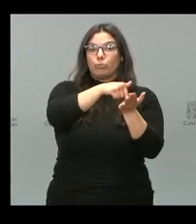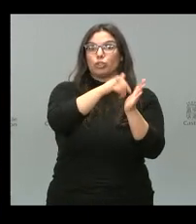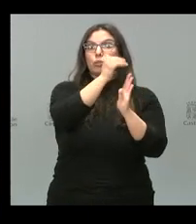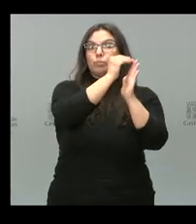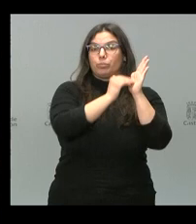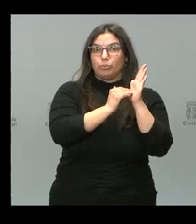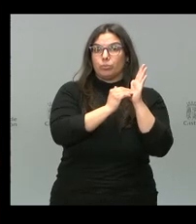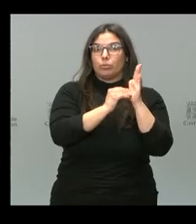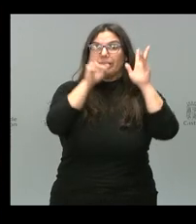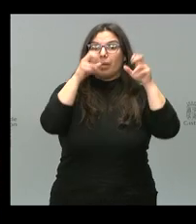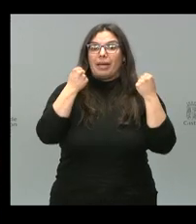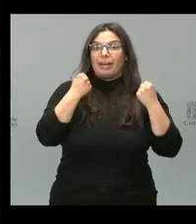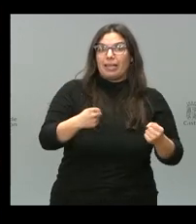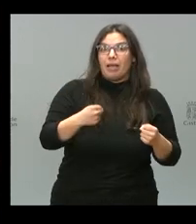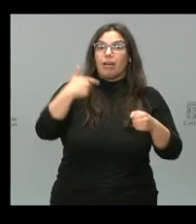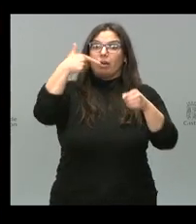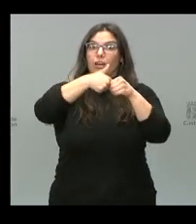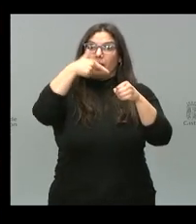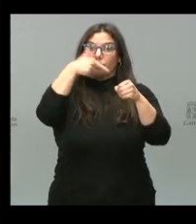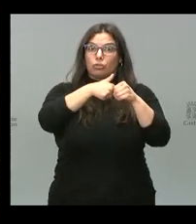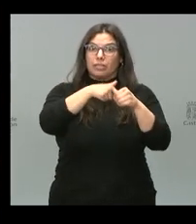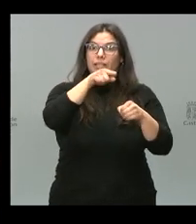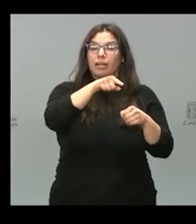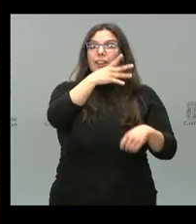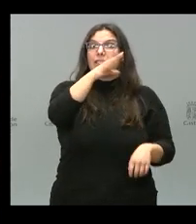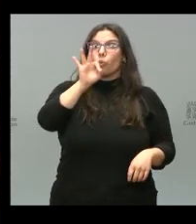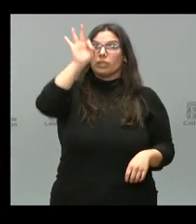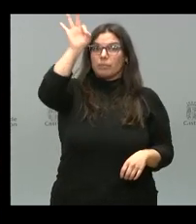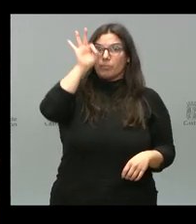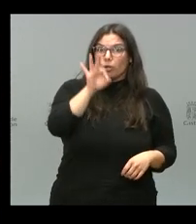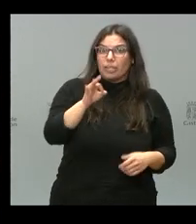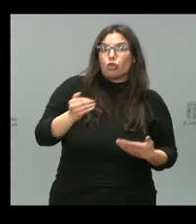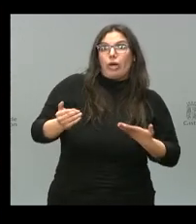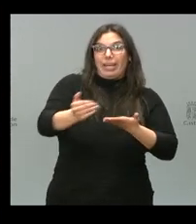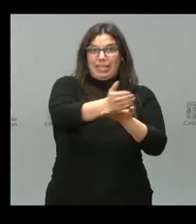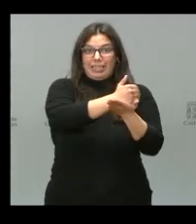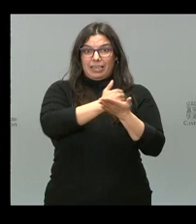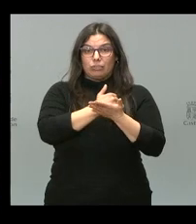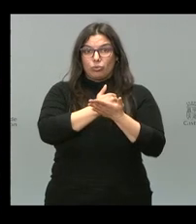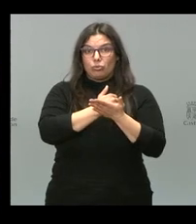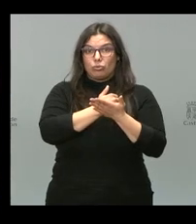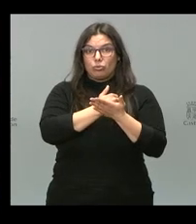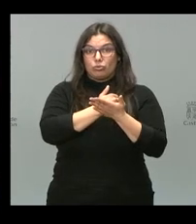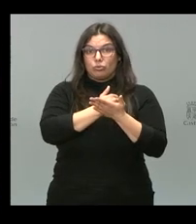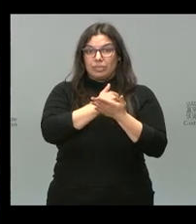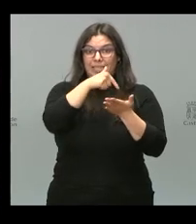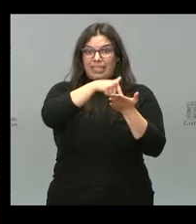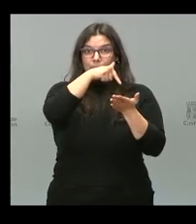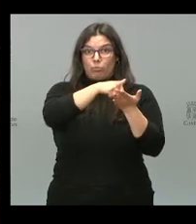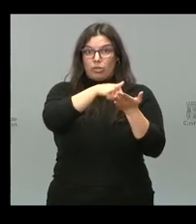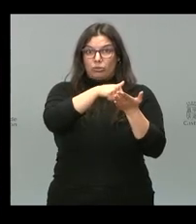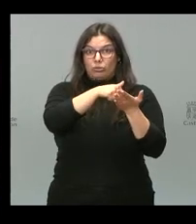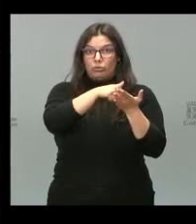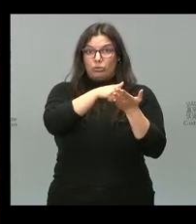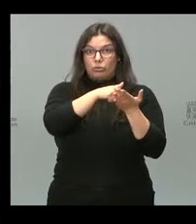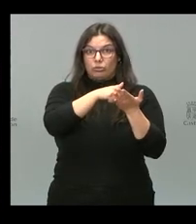de la energía y de los combustibles el 50% de los ingresos de esos impuestos que se han eliminado